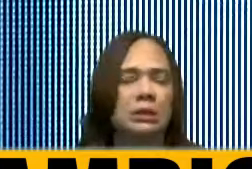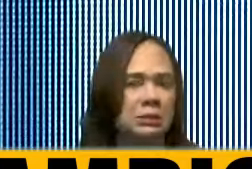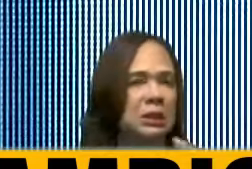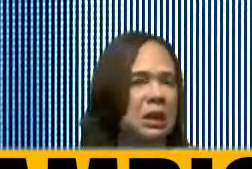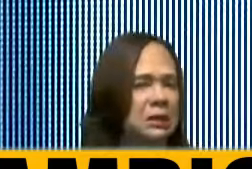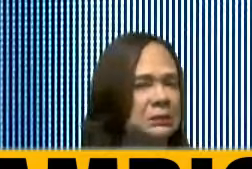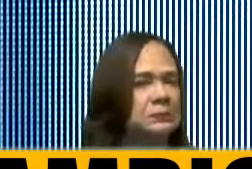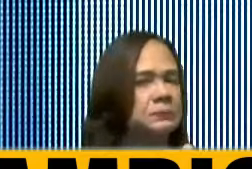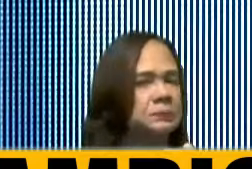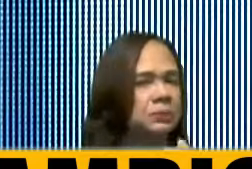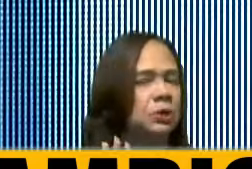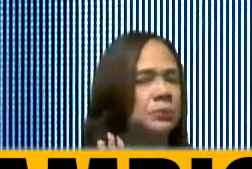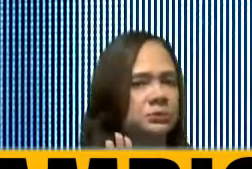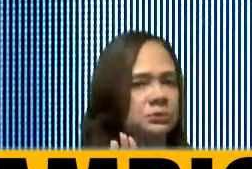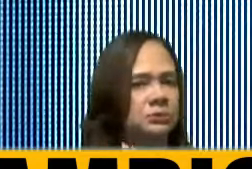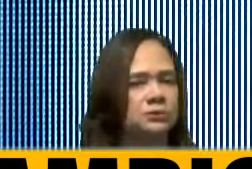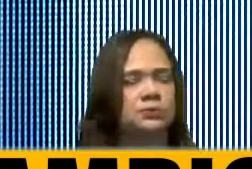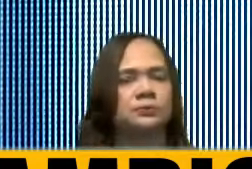eh